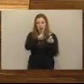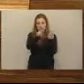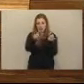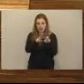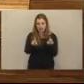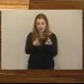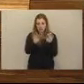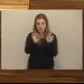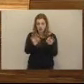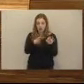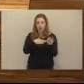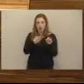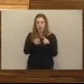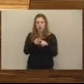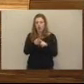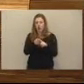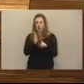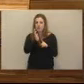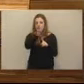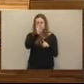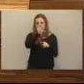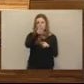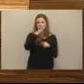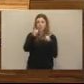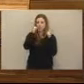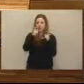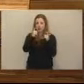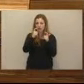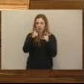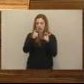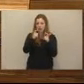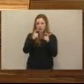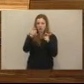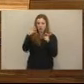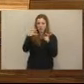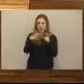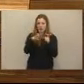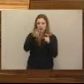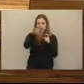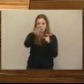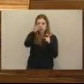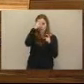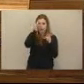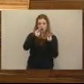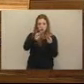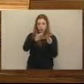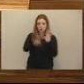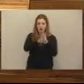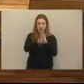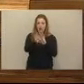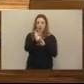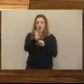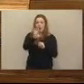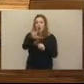poner en jaque a un país por intentar mantener su soberanía ante el TTIP. Cualquier acuerdo nacional o autonómico